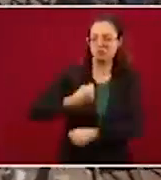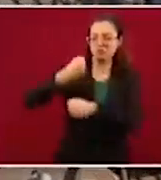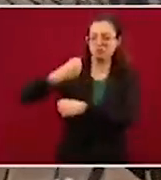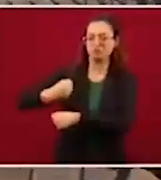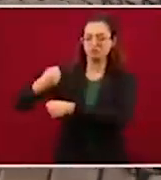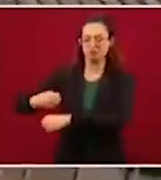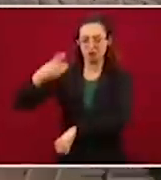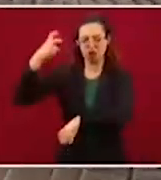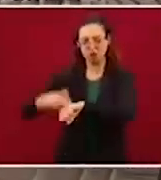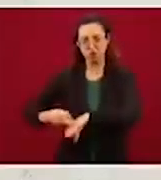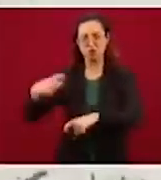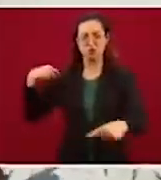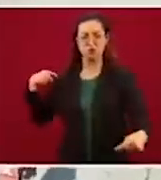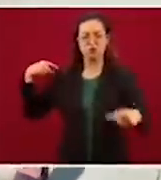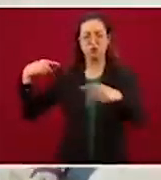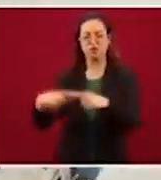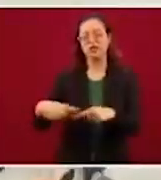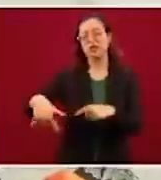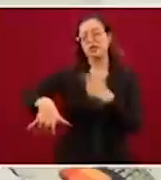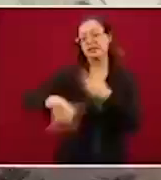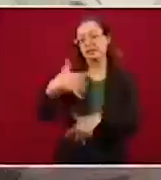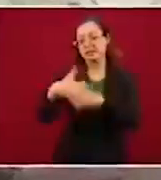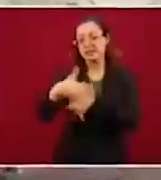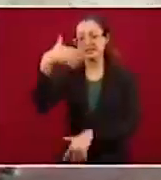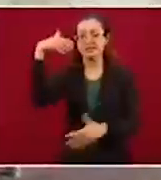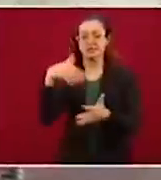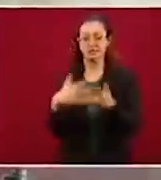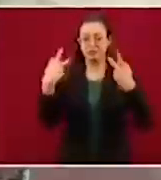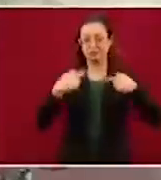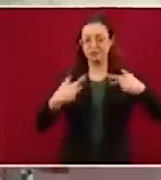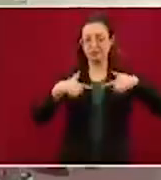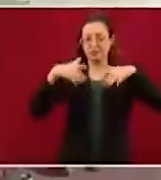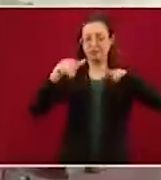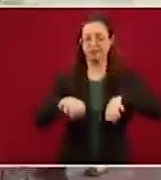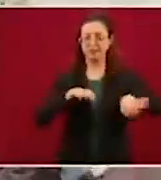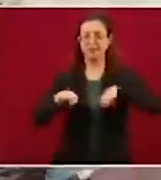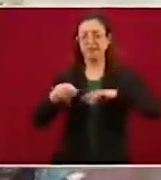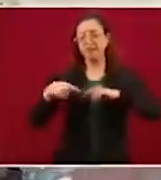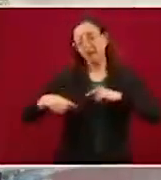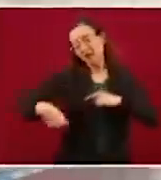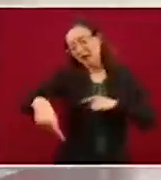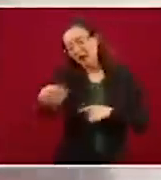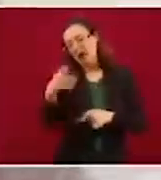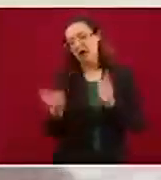generado 15.415 empleos civiles. Faltan